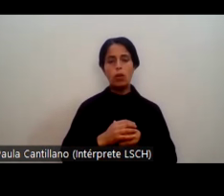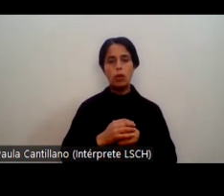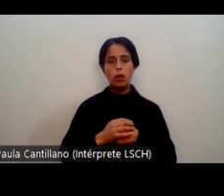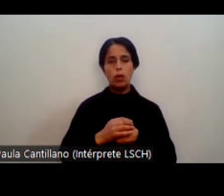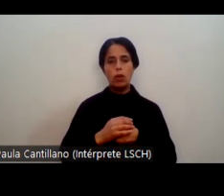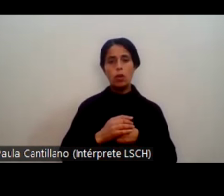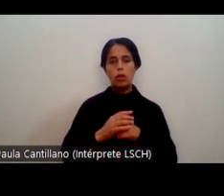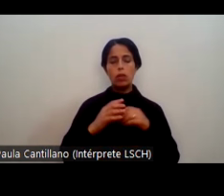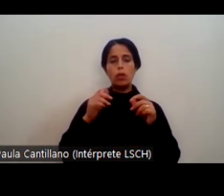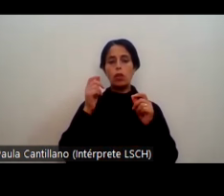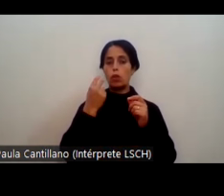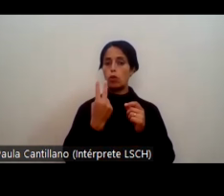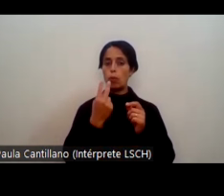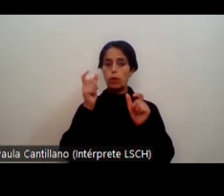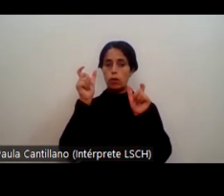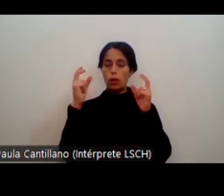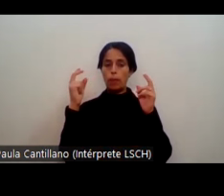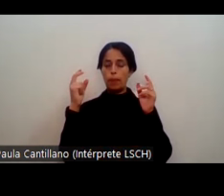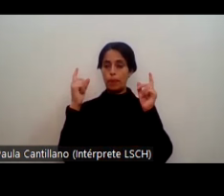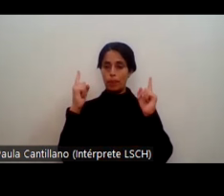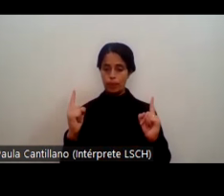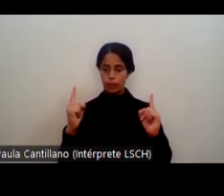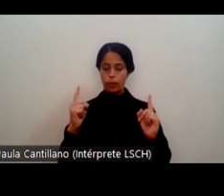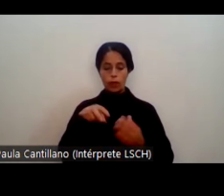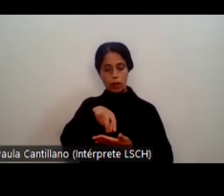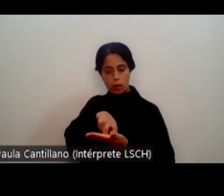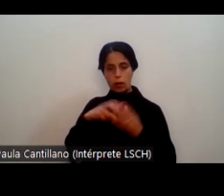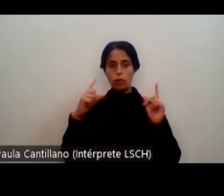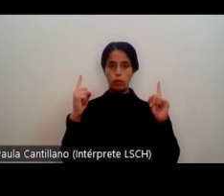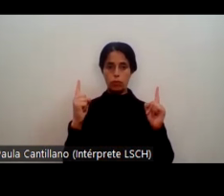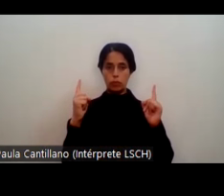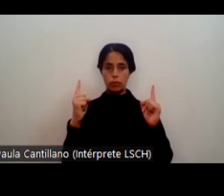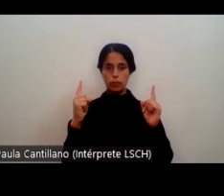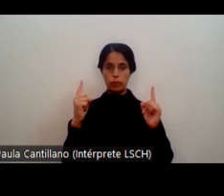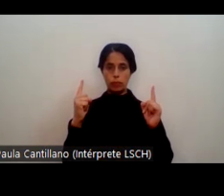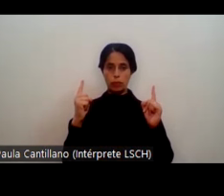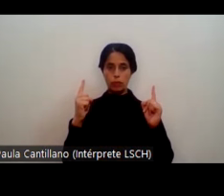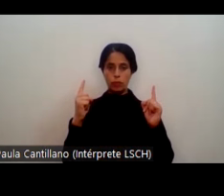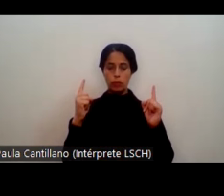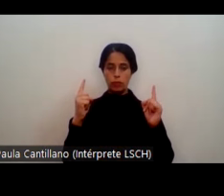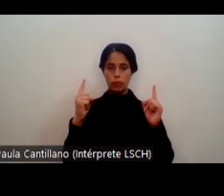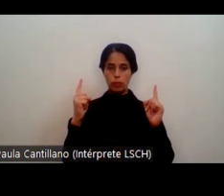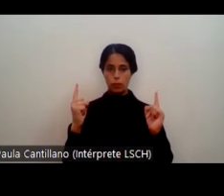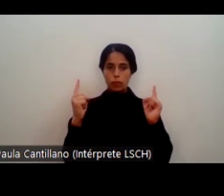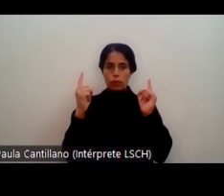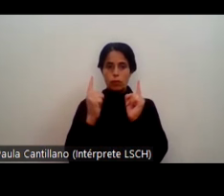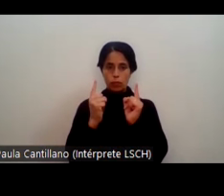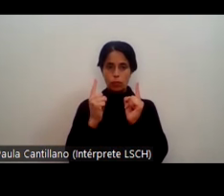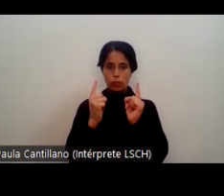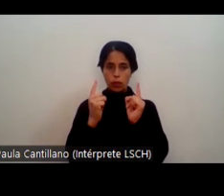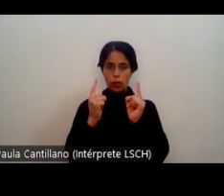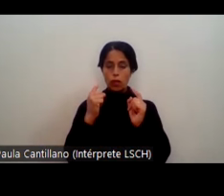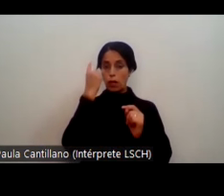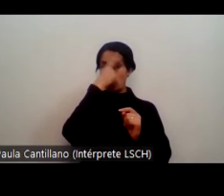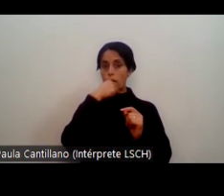flanqueada por dos personajes antropomorfos, porque están sentados como seres humanos, pero que tienen sobre su rostro algo como